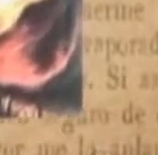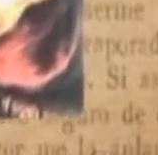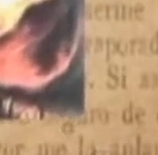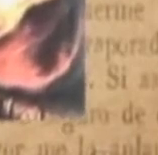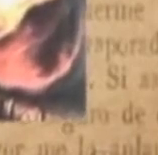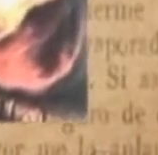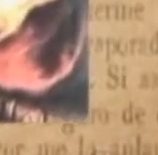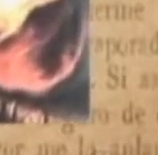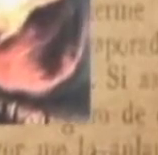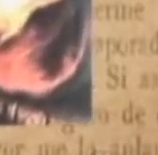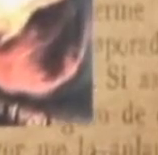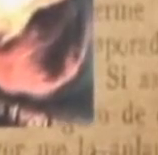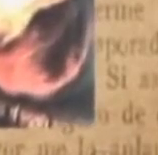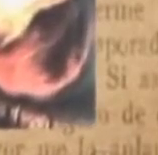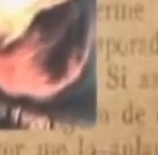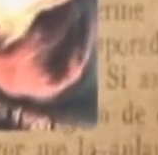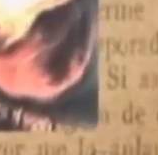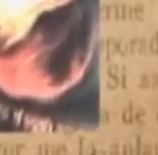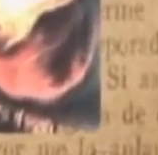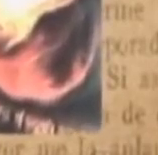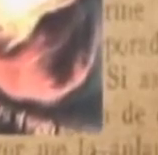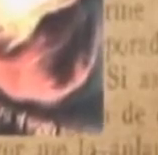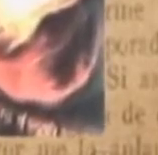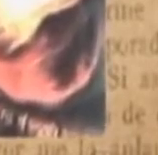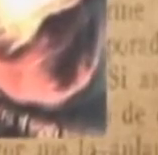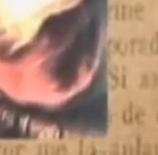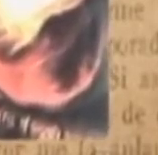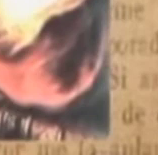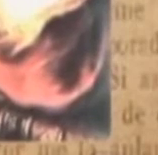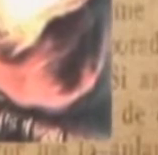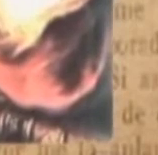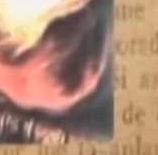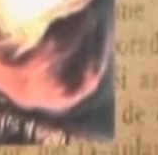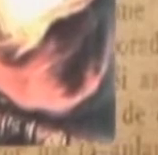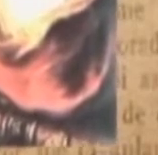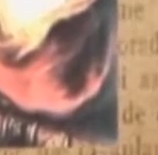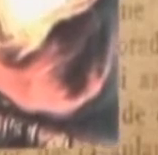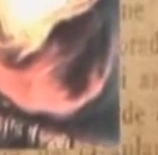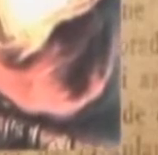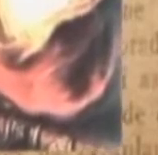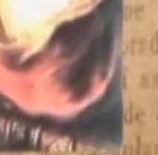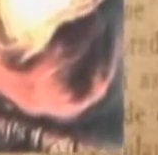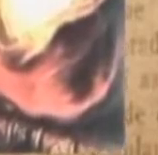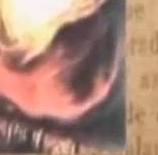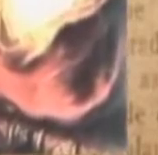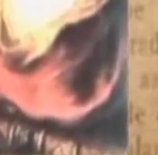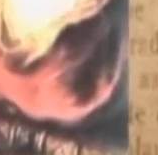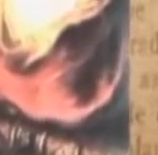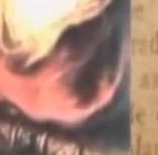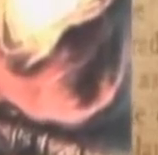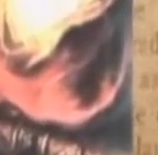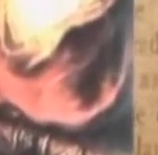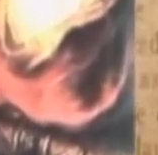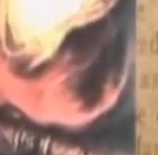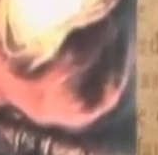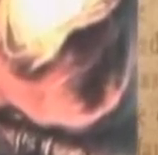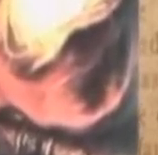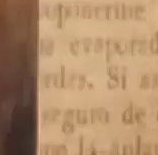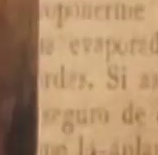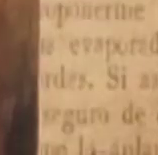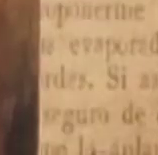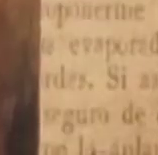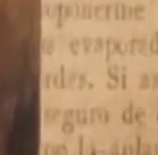por Molière para dedicarse así a su vocación. Dentro del ambiente teatral se inició en una empresa familiar donde conoció a la